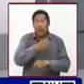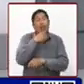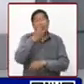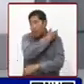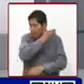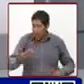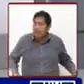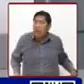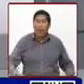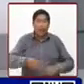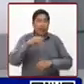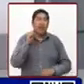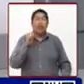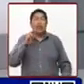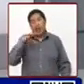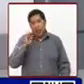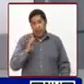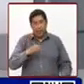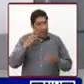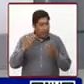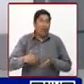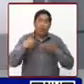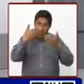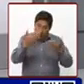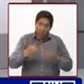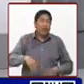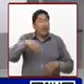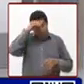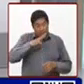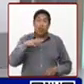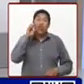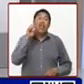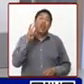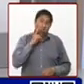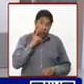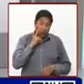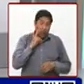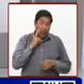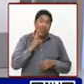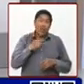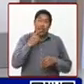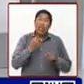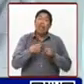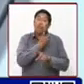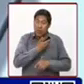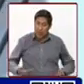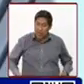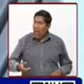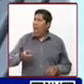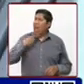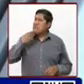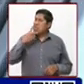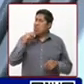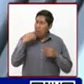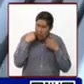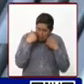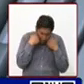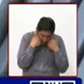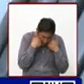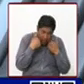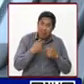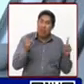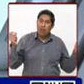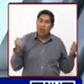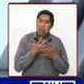Arce catacora vamos con el siguiente Don Evo Morales zaima el expresidente señala dicen que no son cobardes ni traidores pero